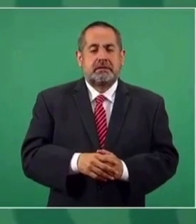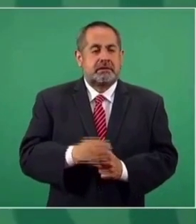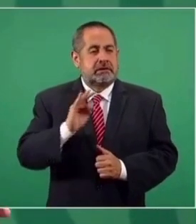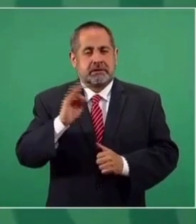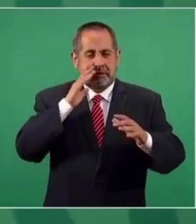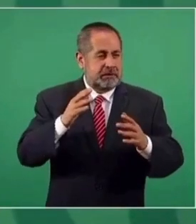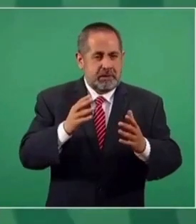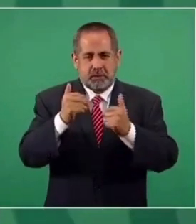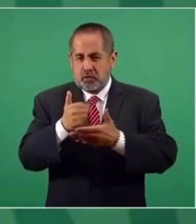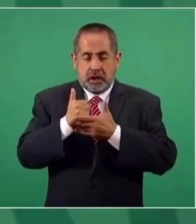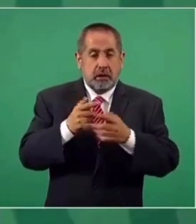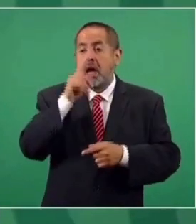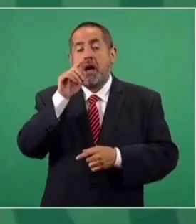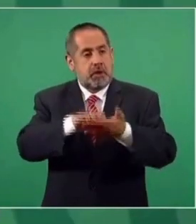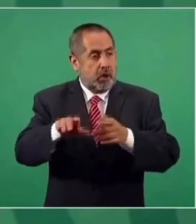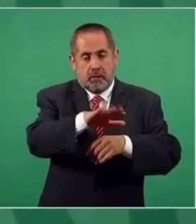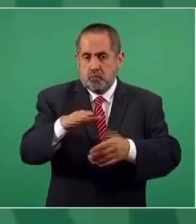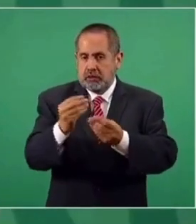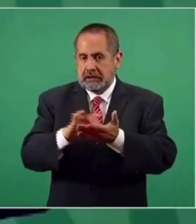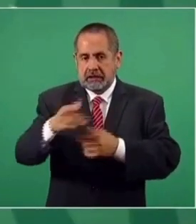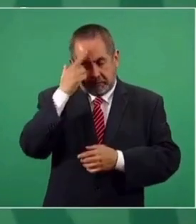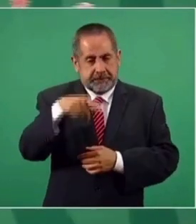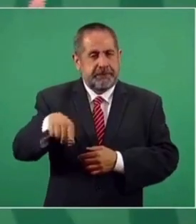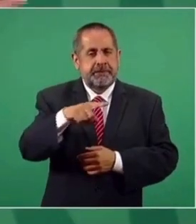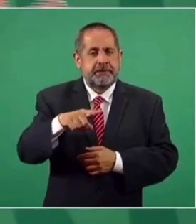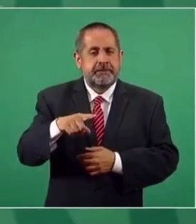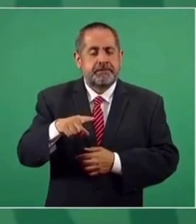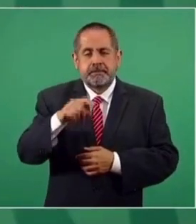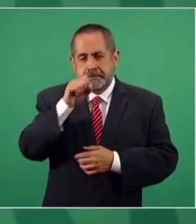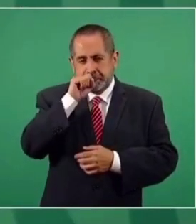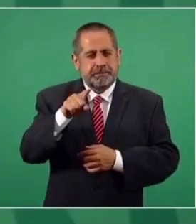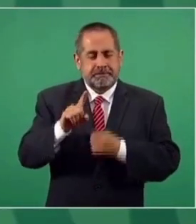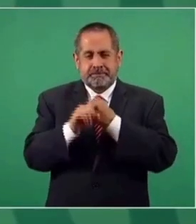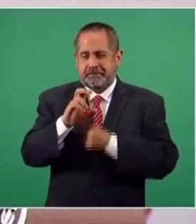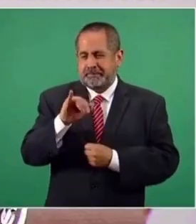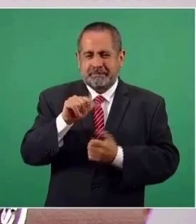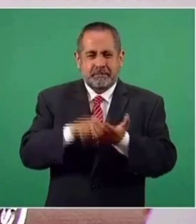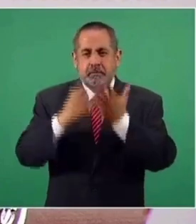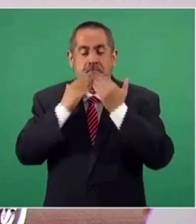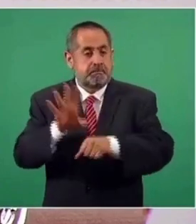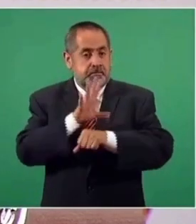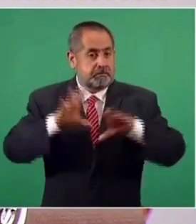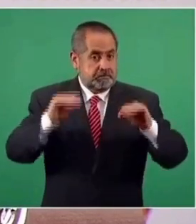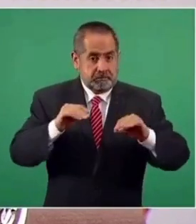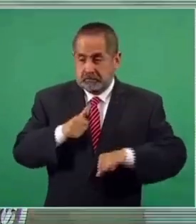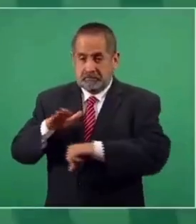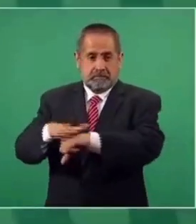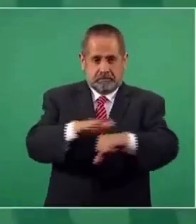en su momento a ayudar, que por cierto, muchas gracias, cuando estaba la crisis por la falta de energía eléctrica,